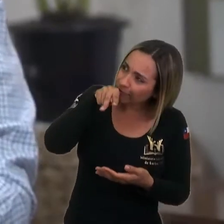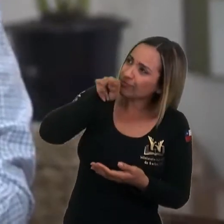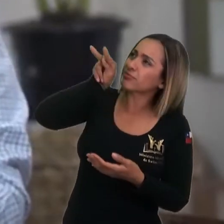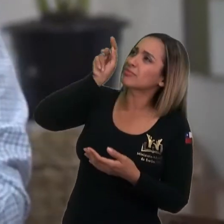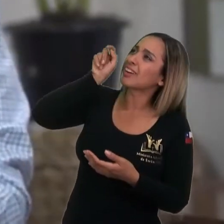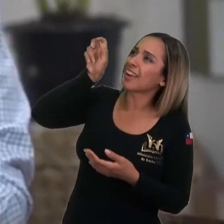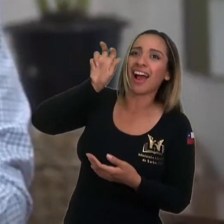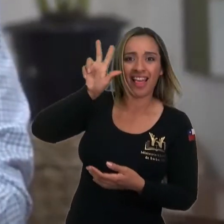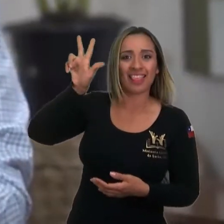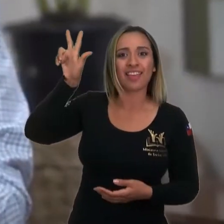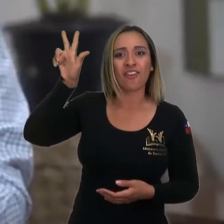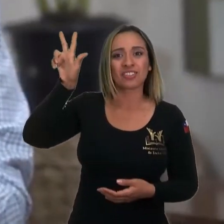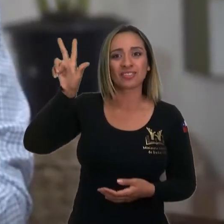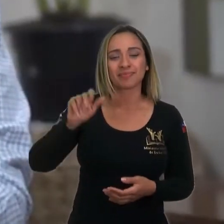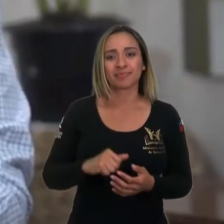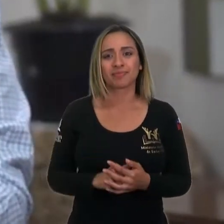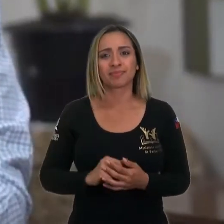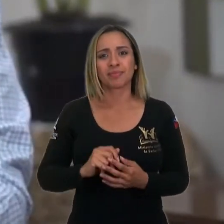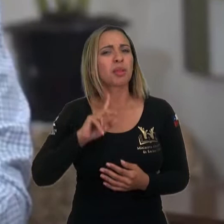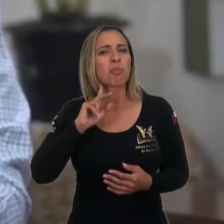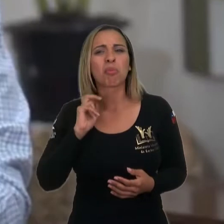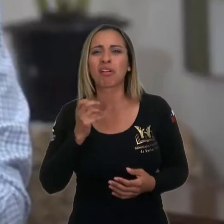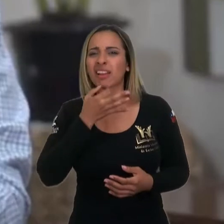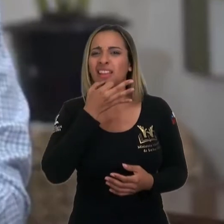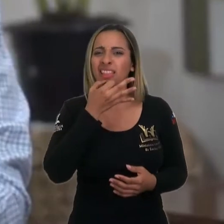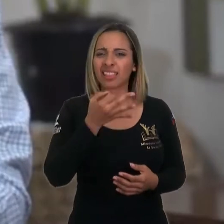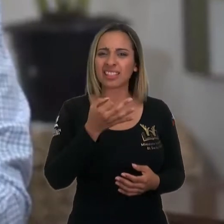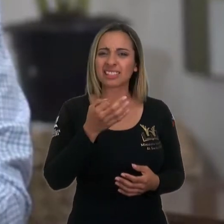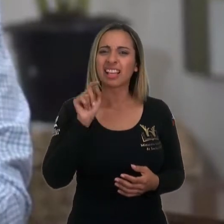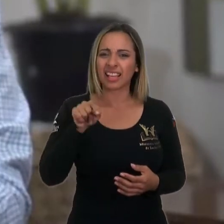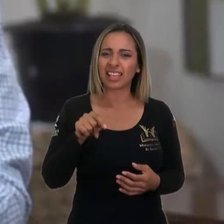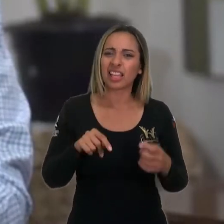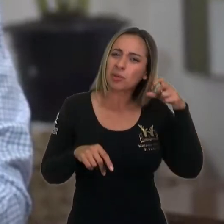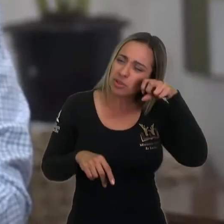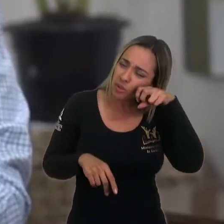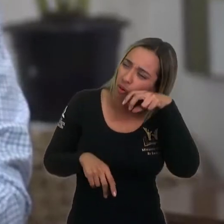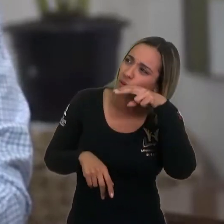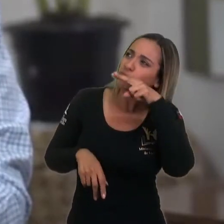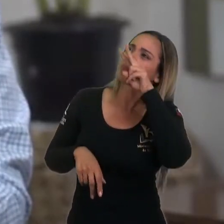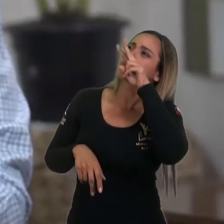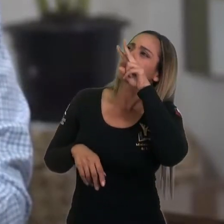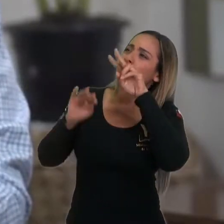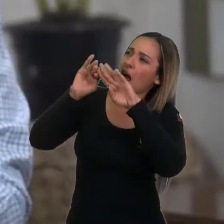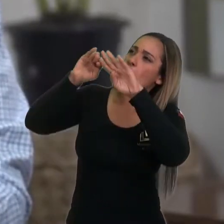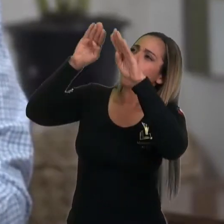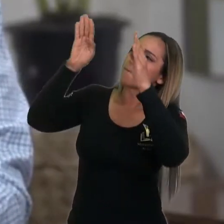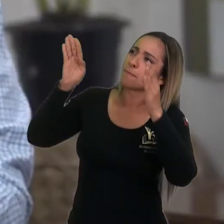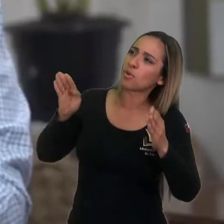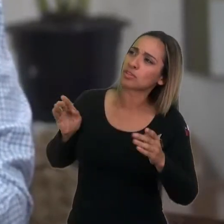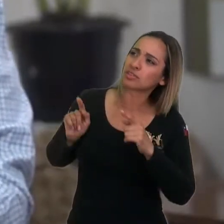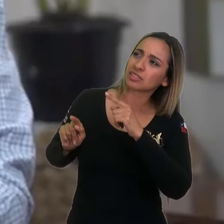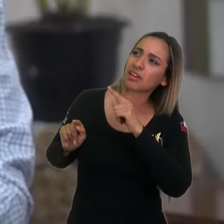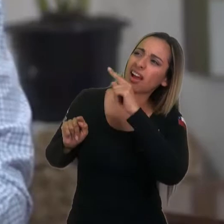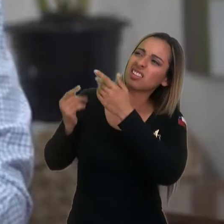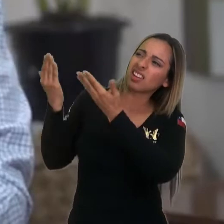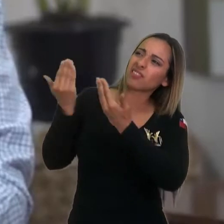Dios que creó los montes. ¿Por qué dice aquí, alzaré mis ojos a los montes? ¿De allá